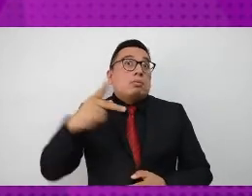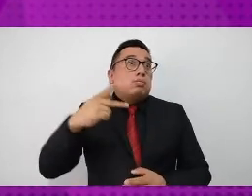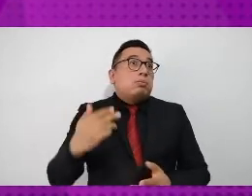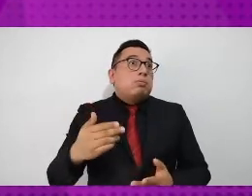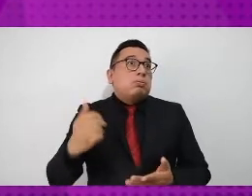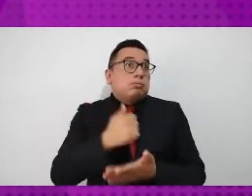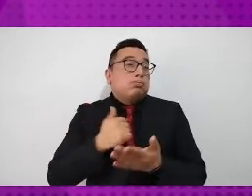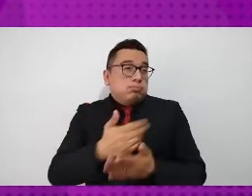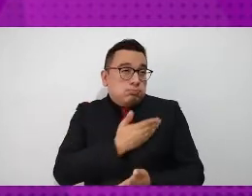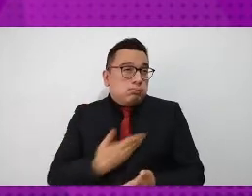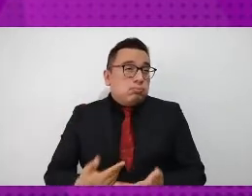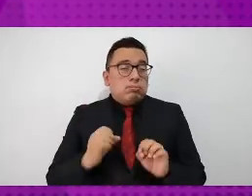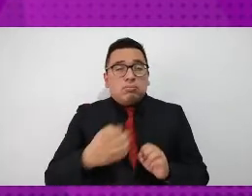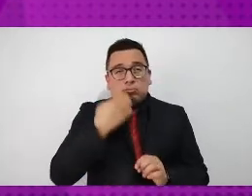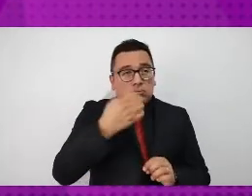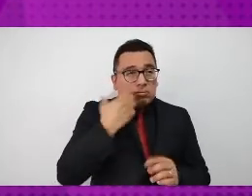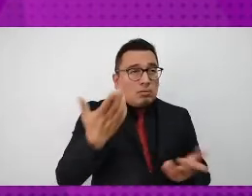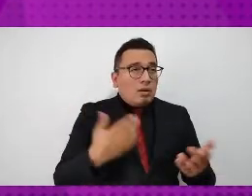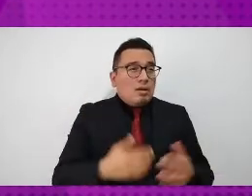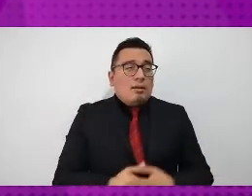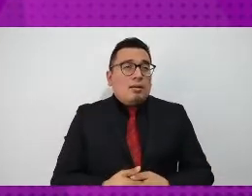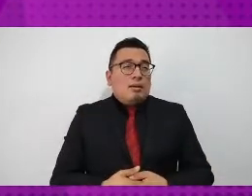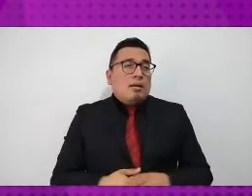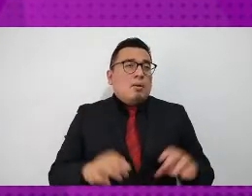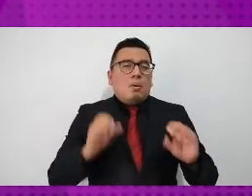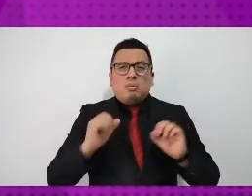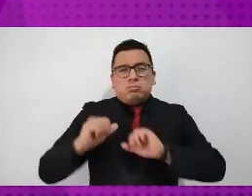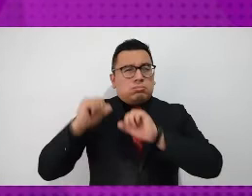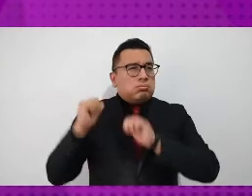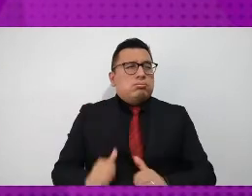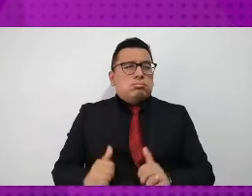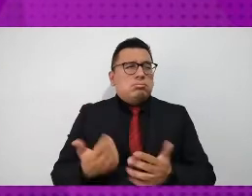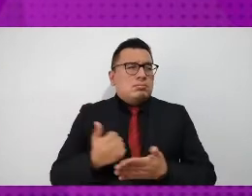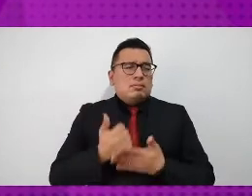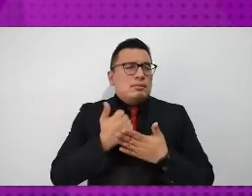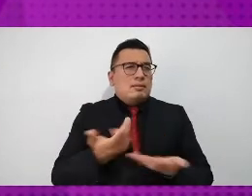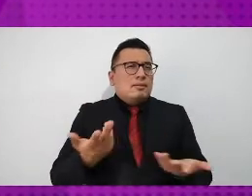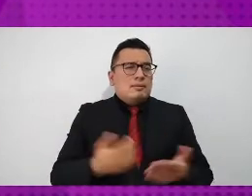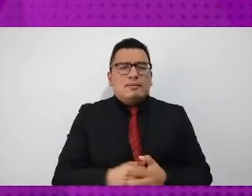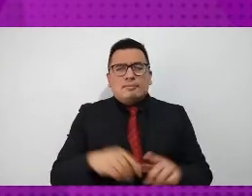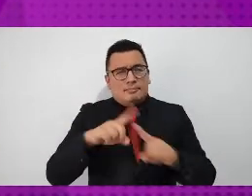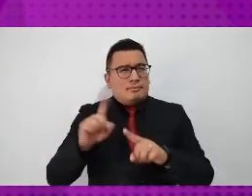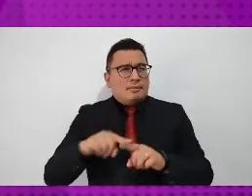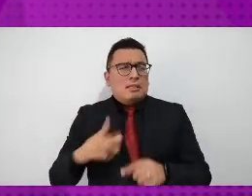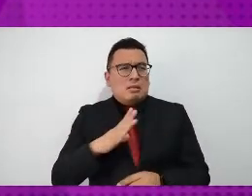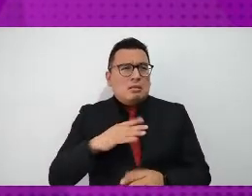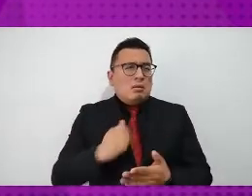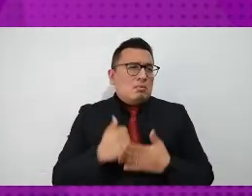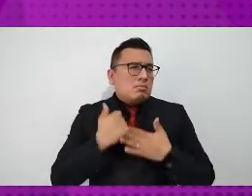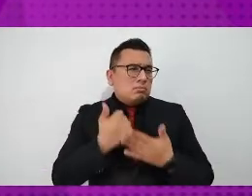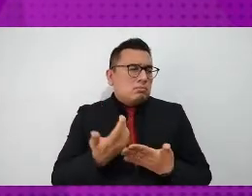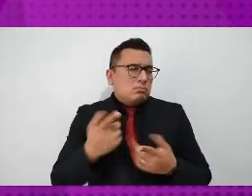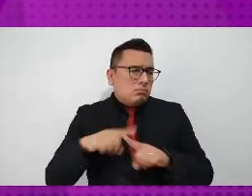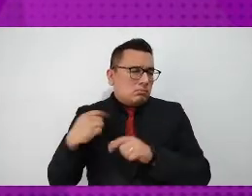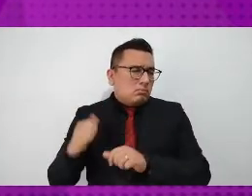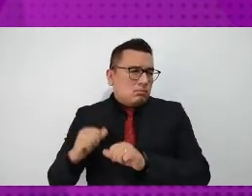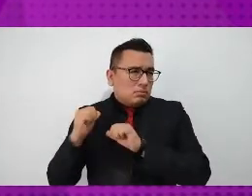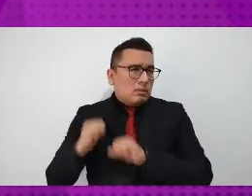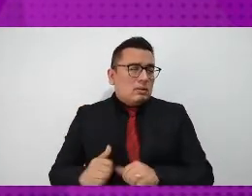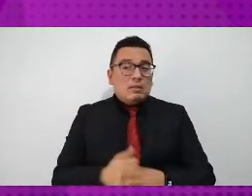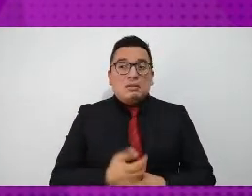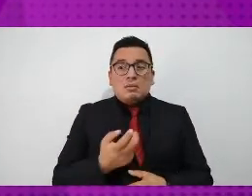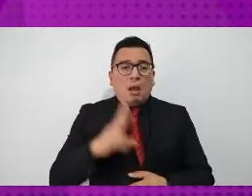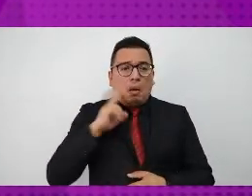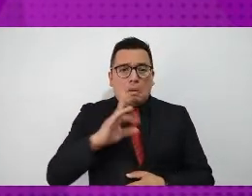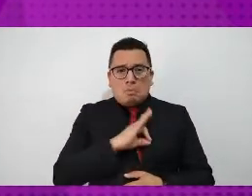dicho en las escuelas en las autoridades auxiliares que en muchas entidades tienen autores auxiliares qué